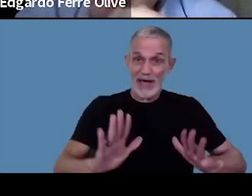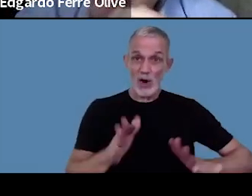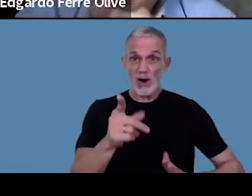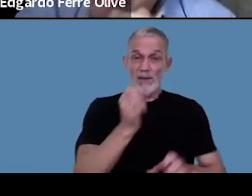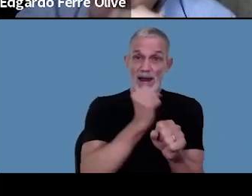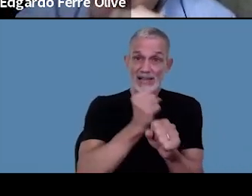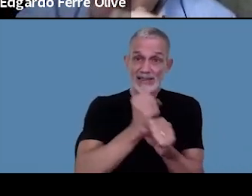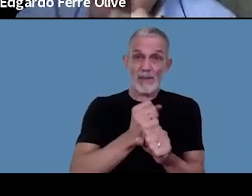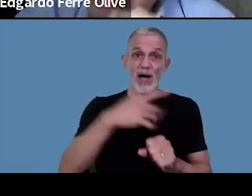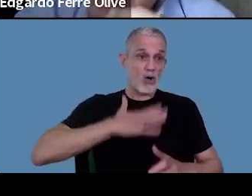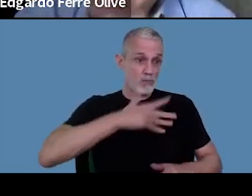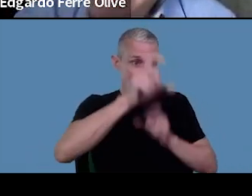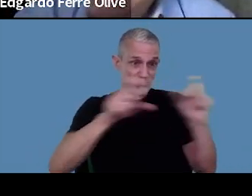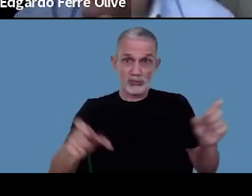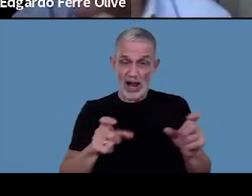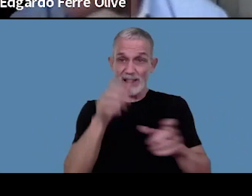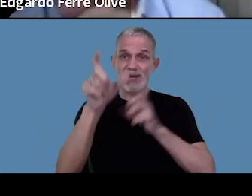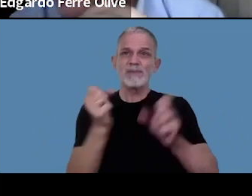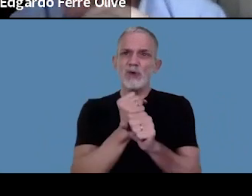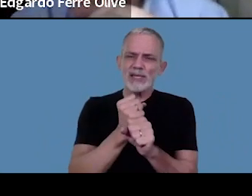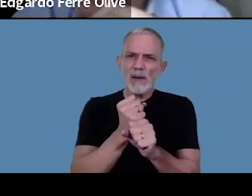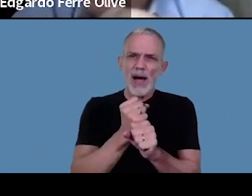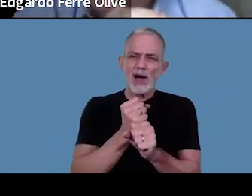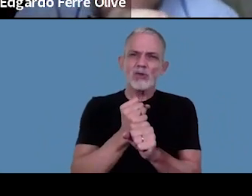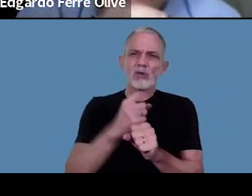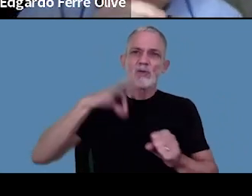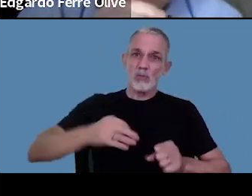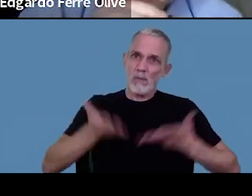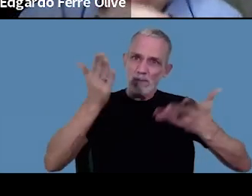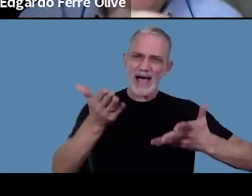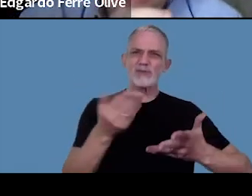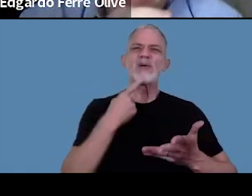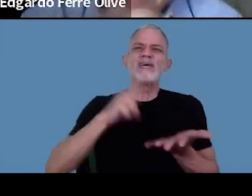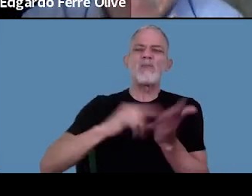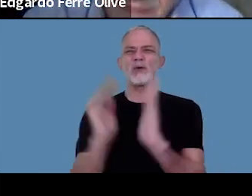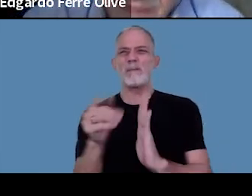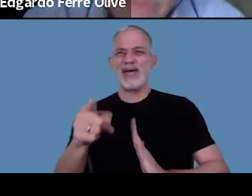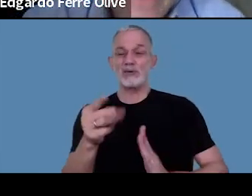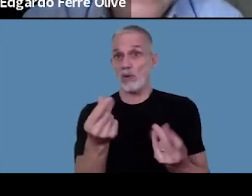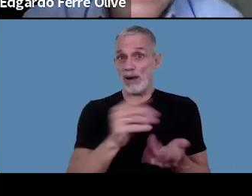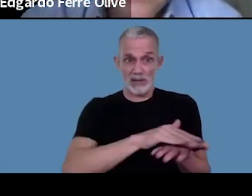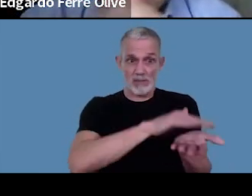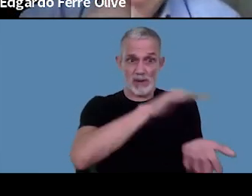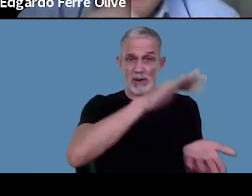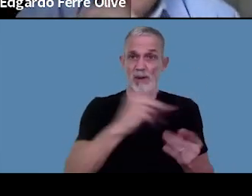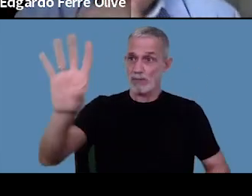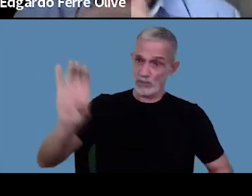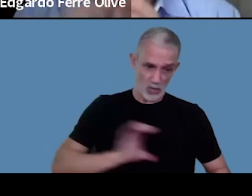trabajo personal de los sujetos y también puedo producir acumulación de capital. ¿Cómo es